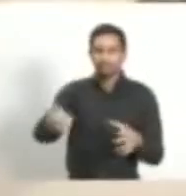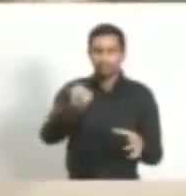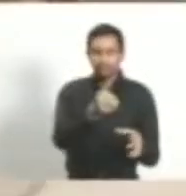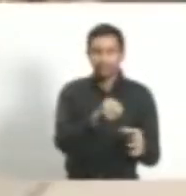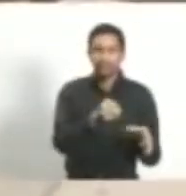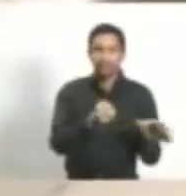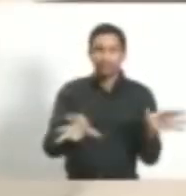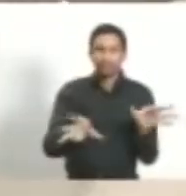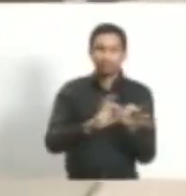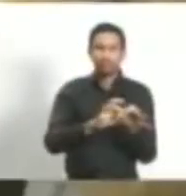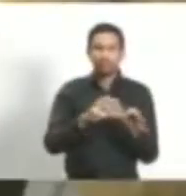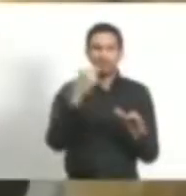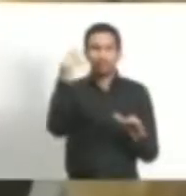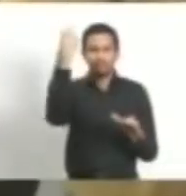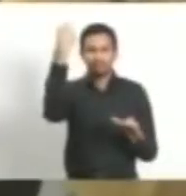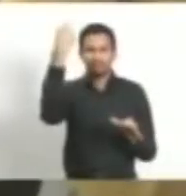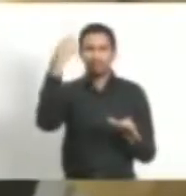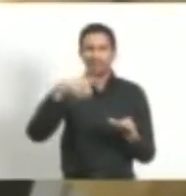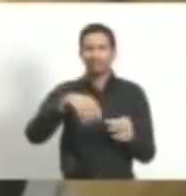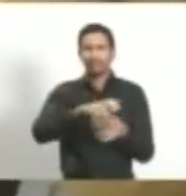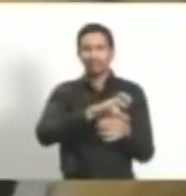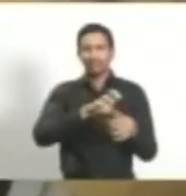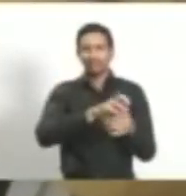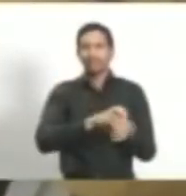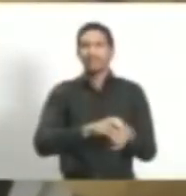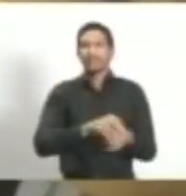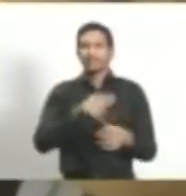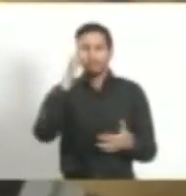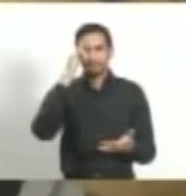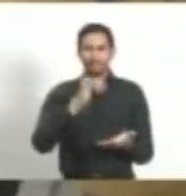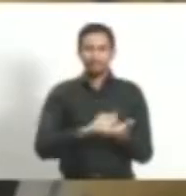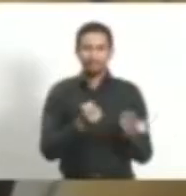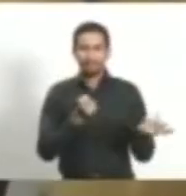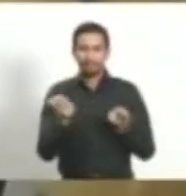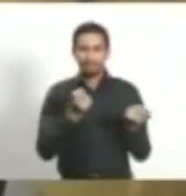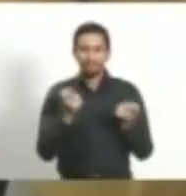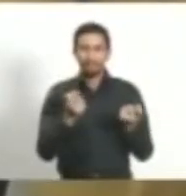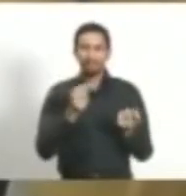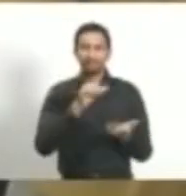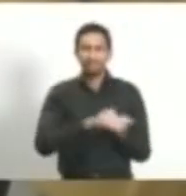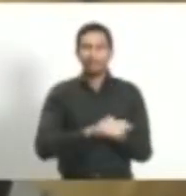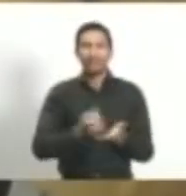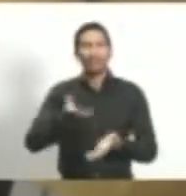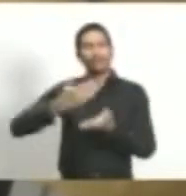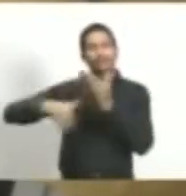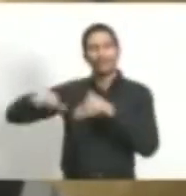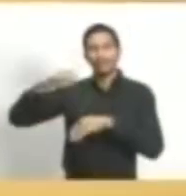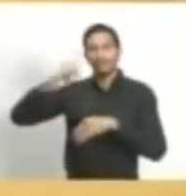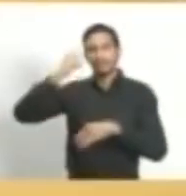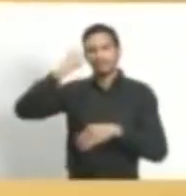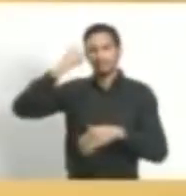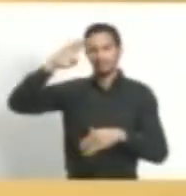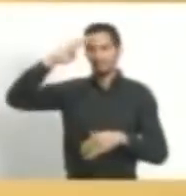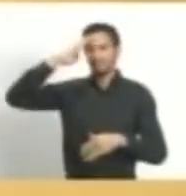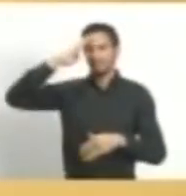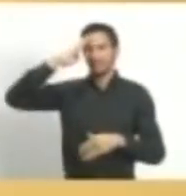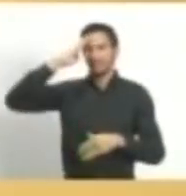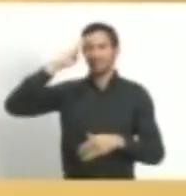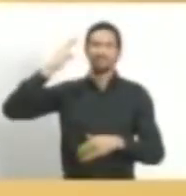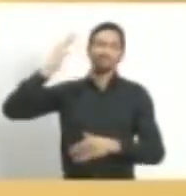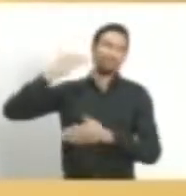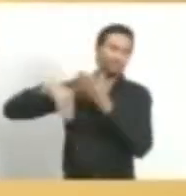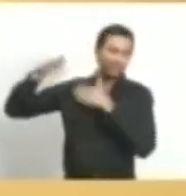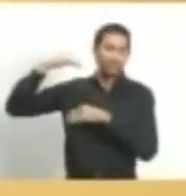cargos de elección popular de la ciudad. La misma estrategia que, según el defensor, utilizaron los paramilitares en un pasado reciente, que consistía